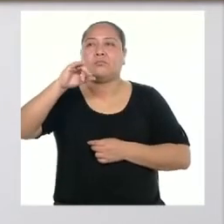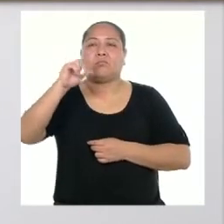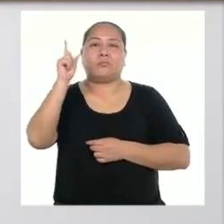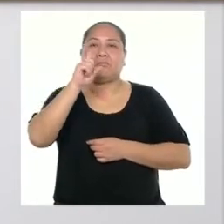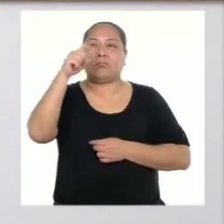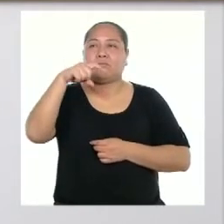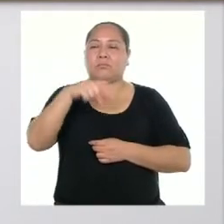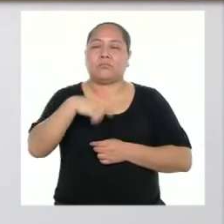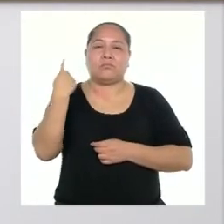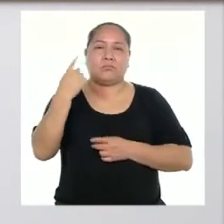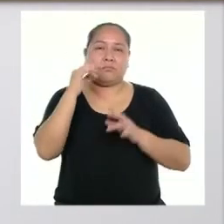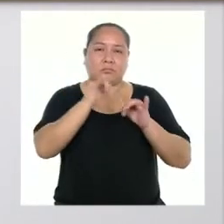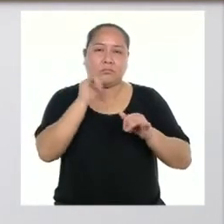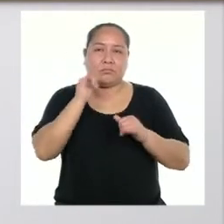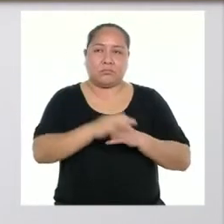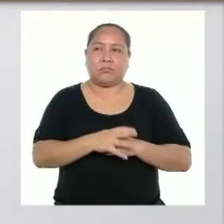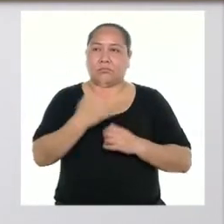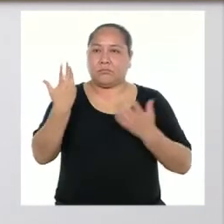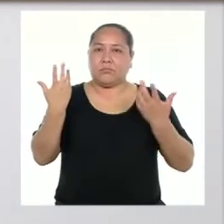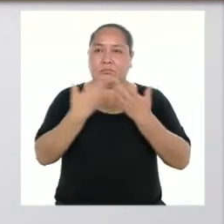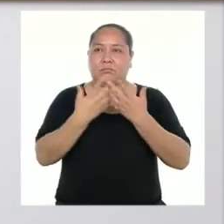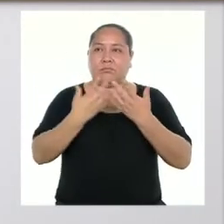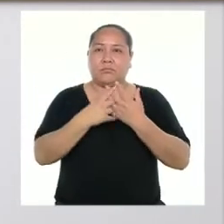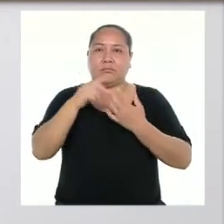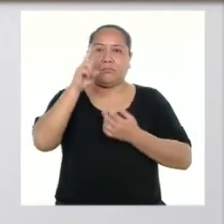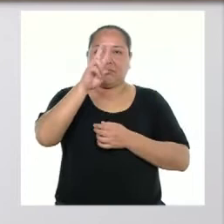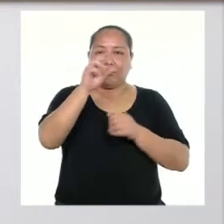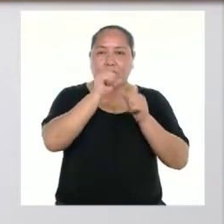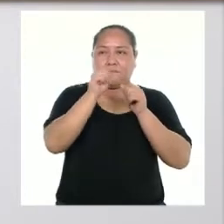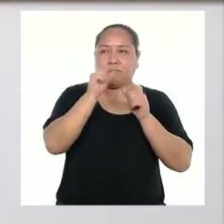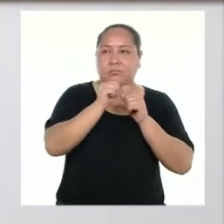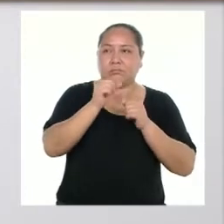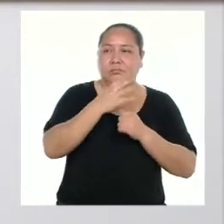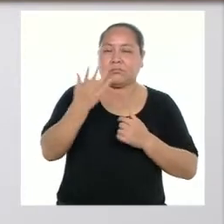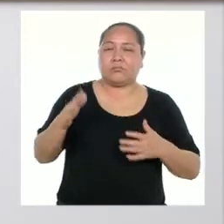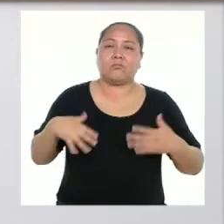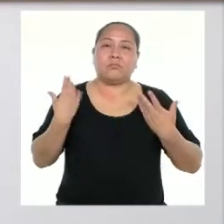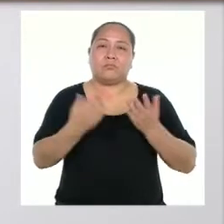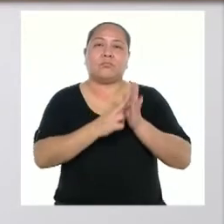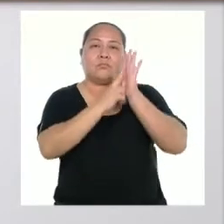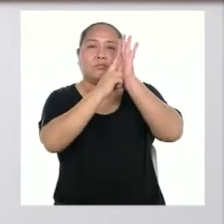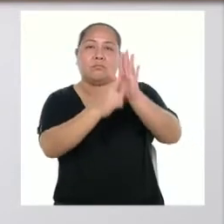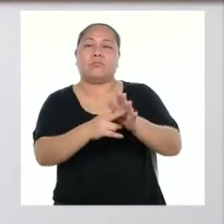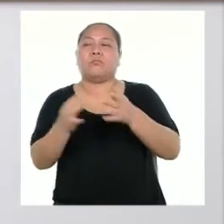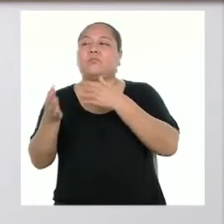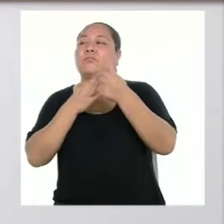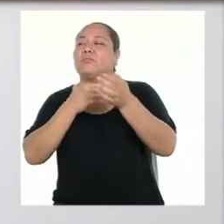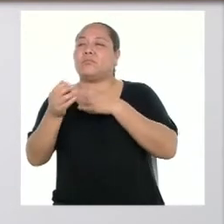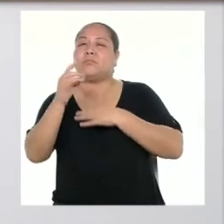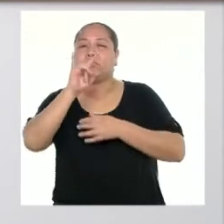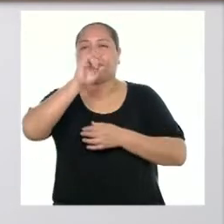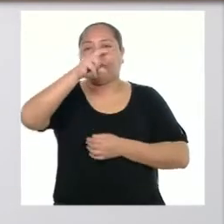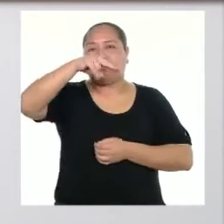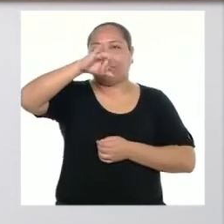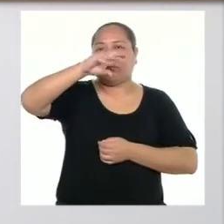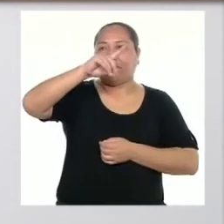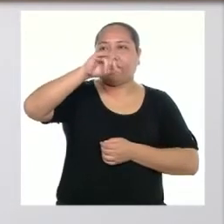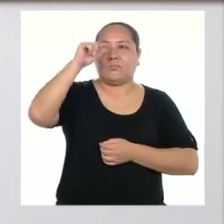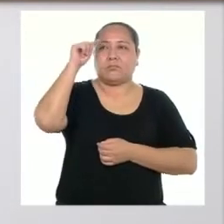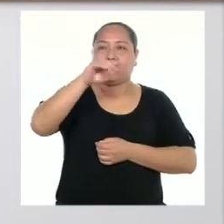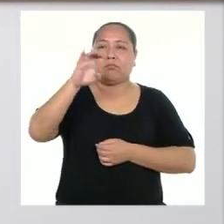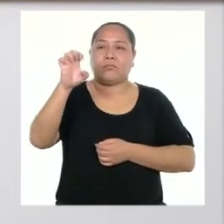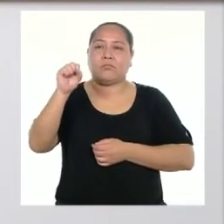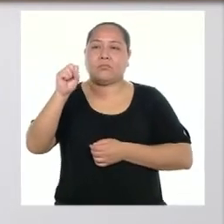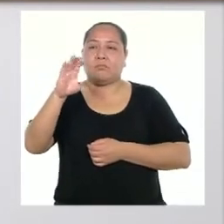y solo nos quedamos con una relación entre dos números que pueden representar a cualquier unidad, y esa es la